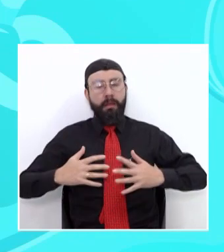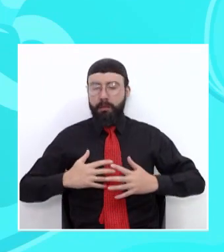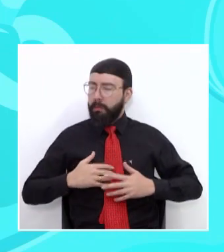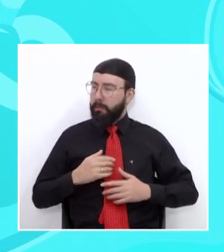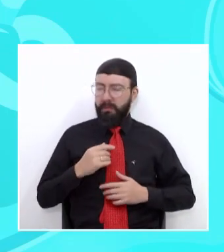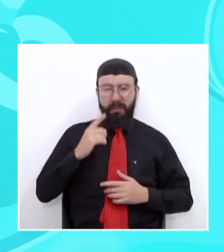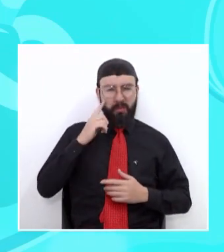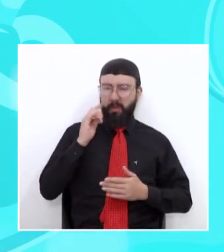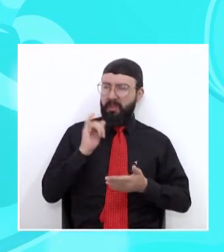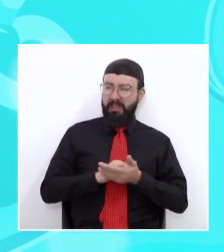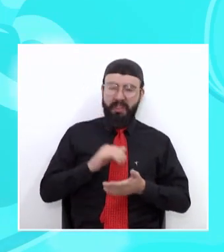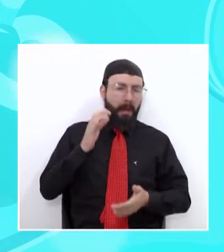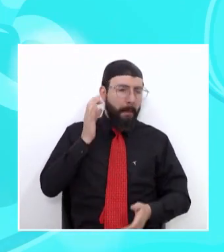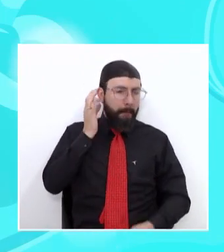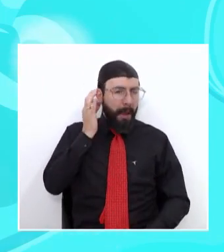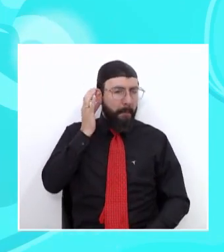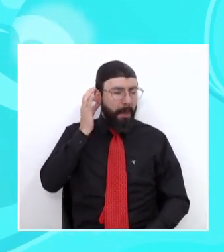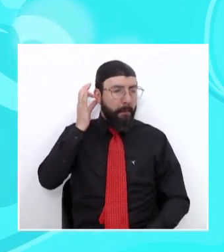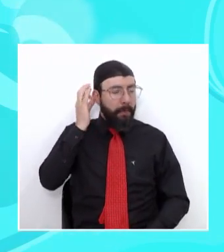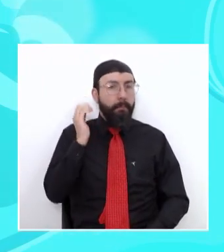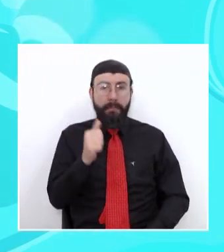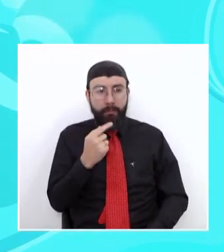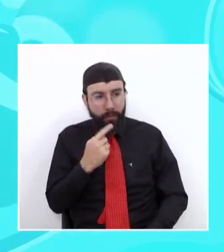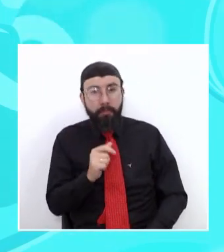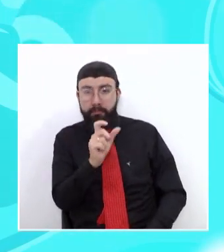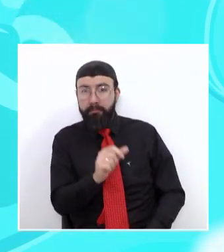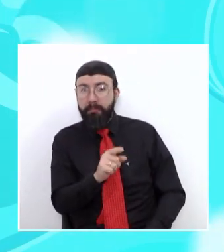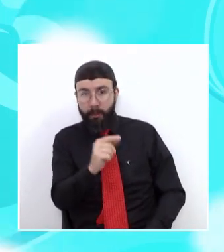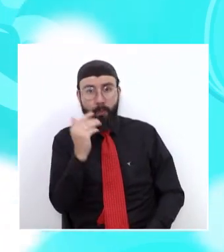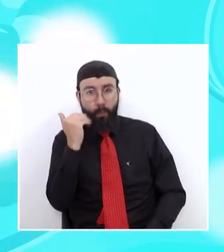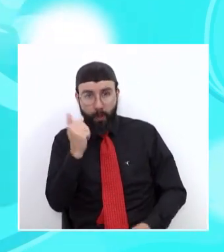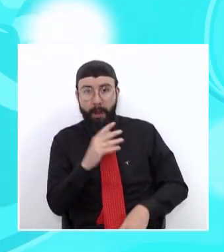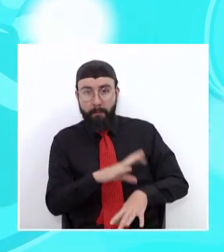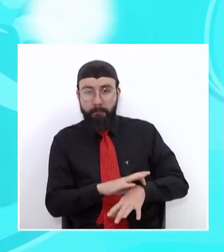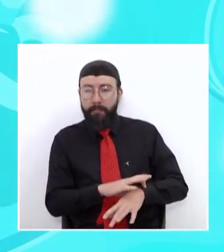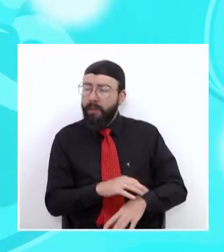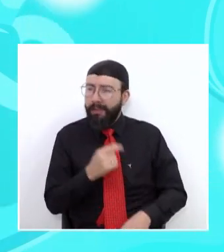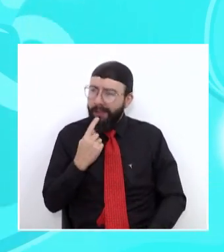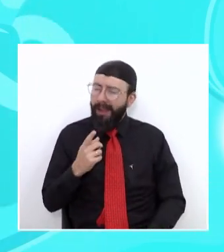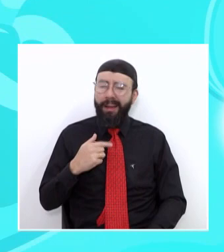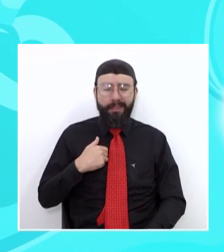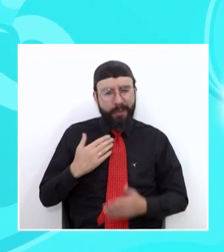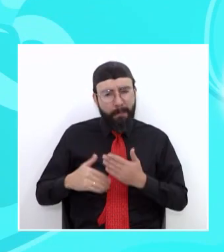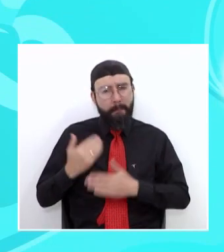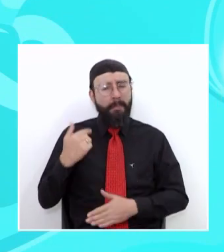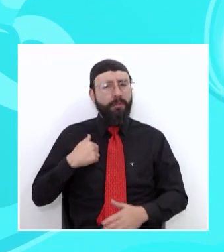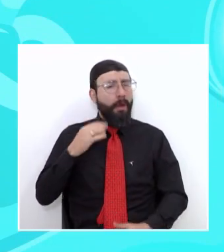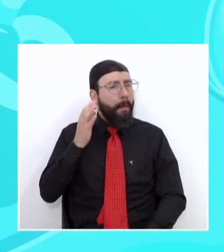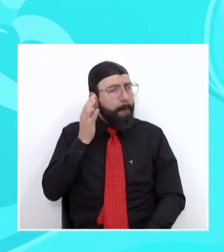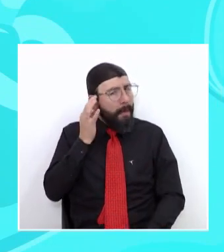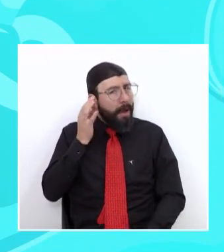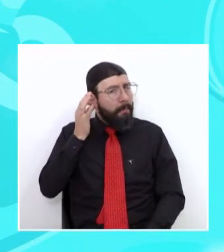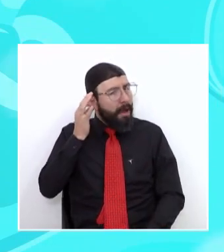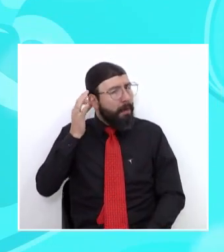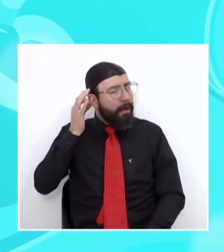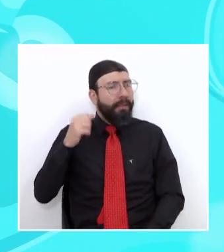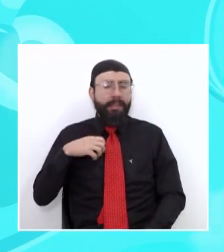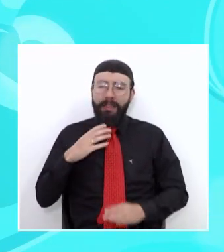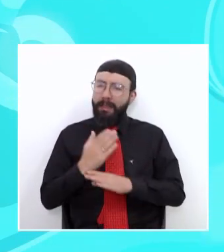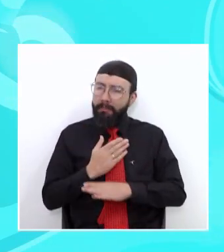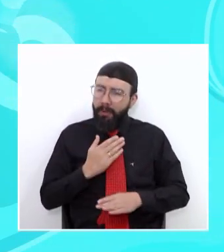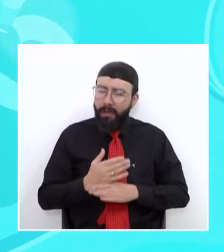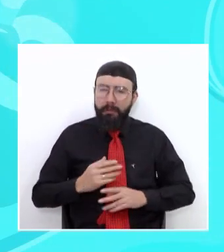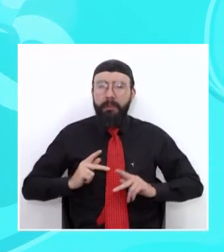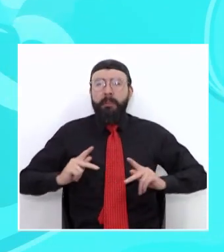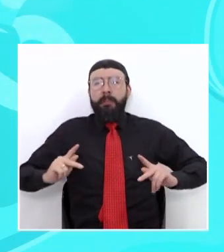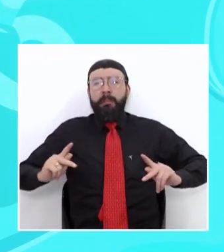esto. Finalmente ella nos decía, ella es médica, nos dijo que desde que se había colocado esto tenía problemas respiratorios, le